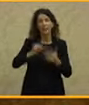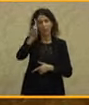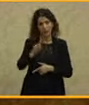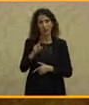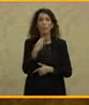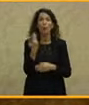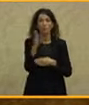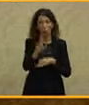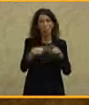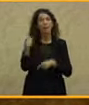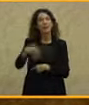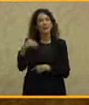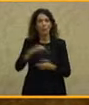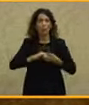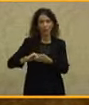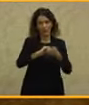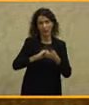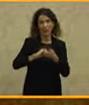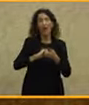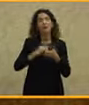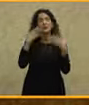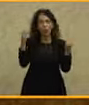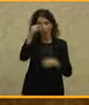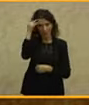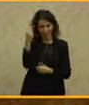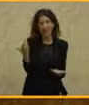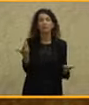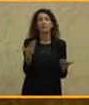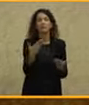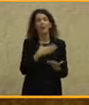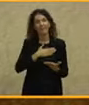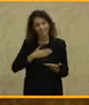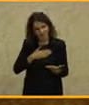portavoces, querido presidente de la Confederación de Salud Mental, querido